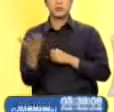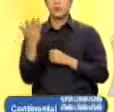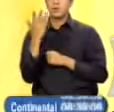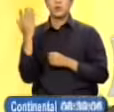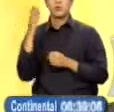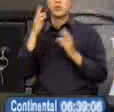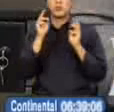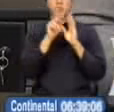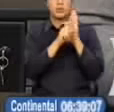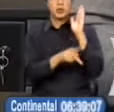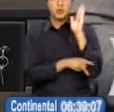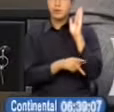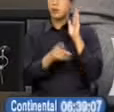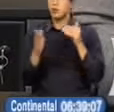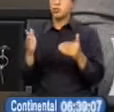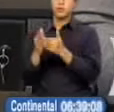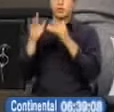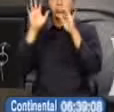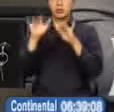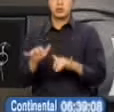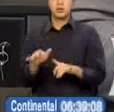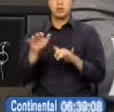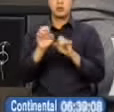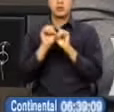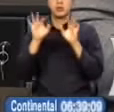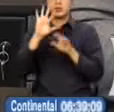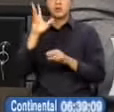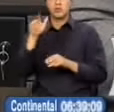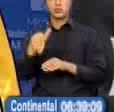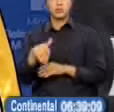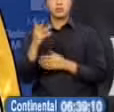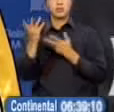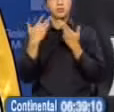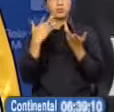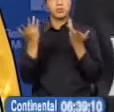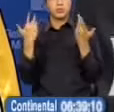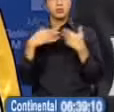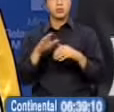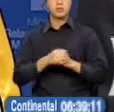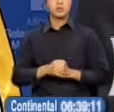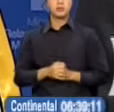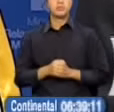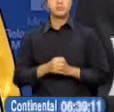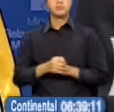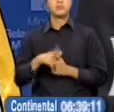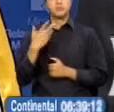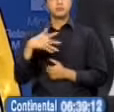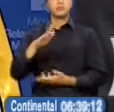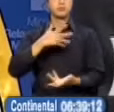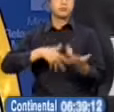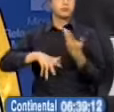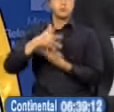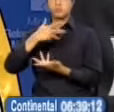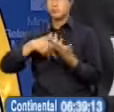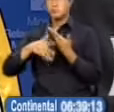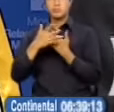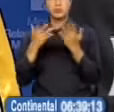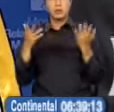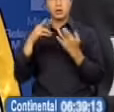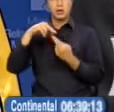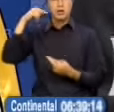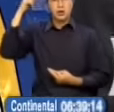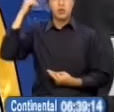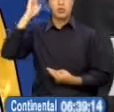parlamentario y con el secretario general de unasur ernesto samper hemos compartido preocupaciones la región en general